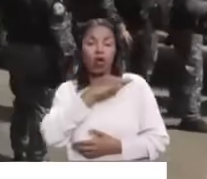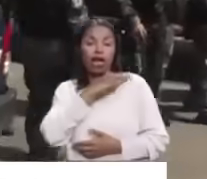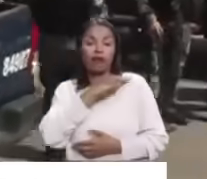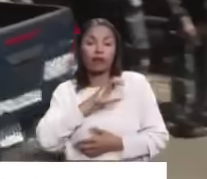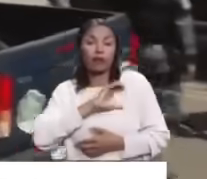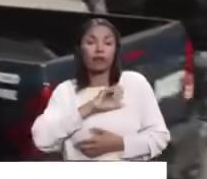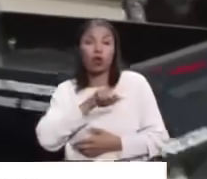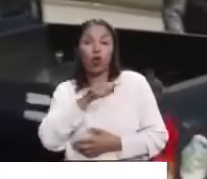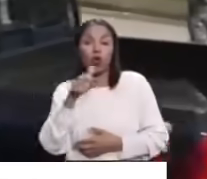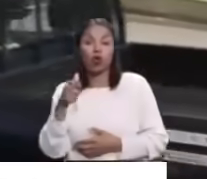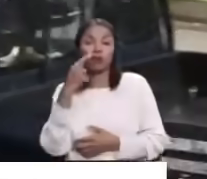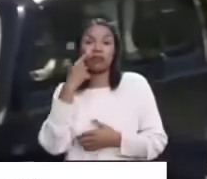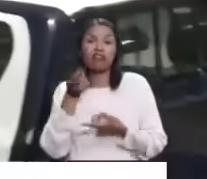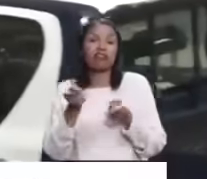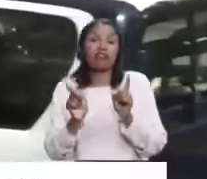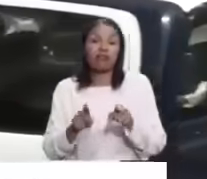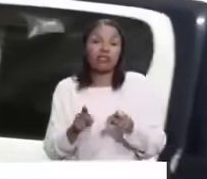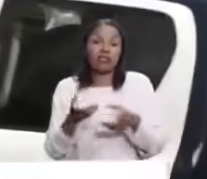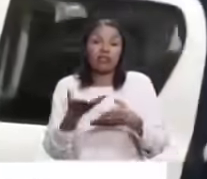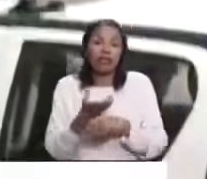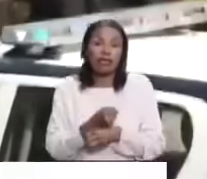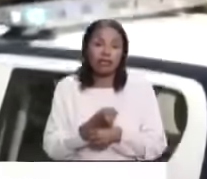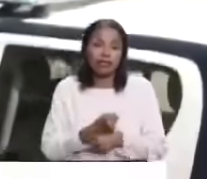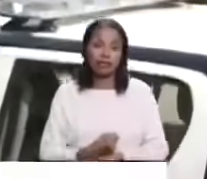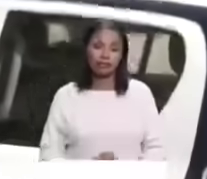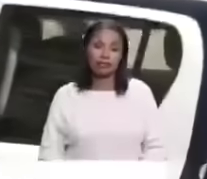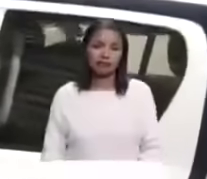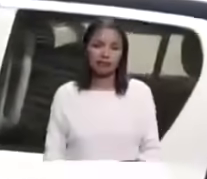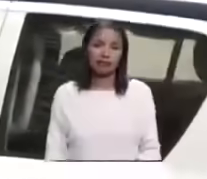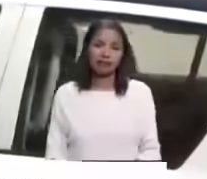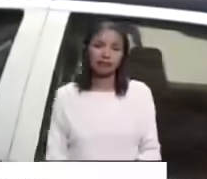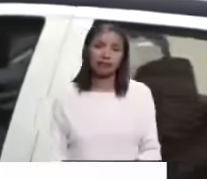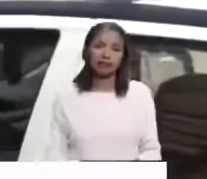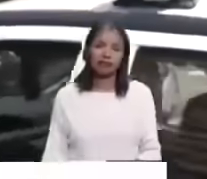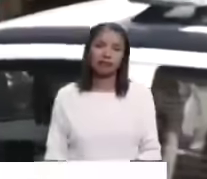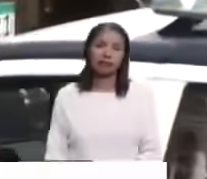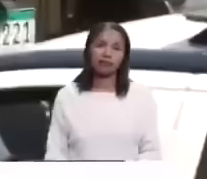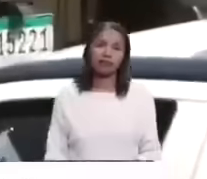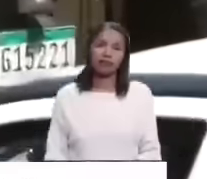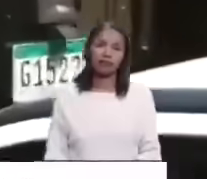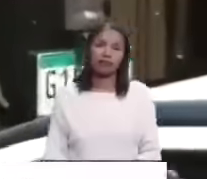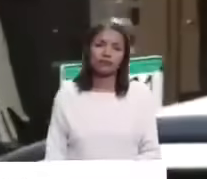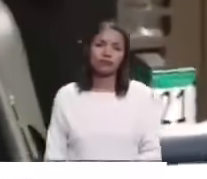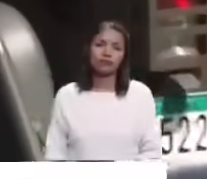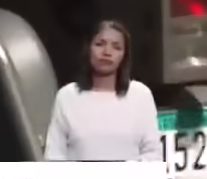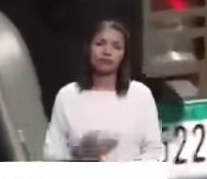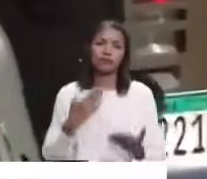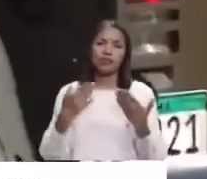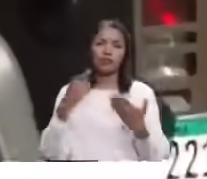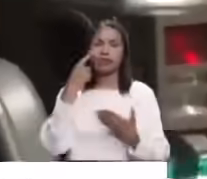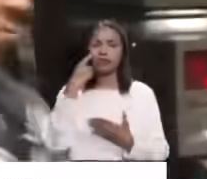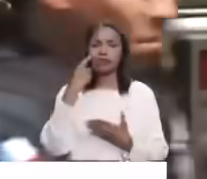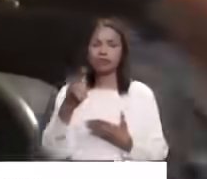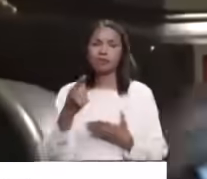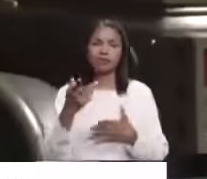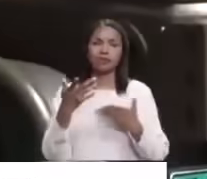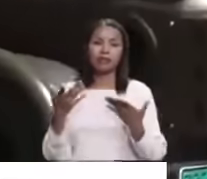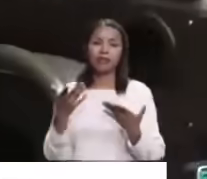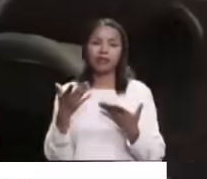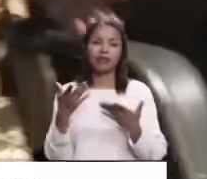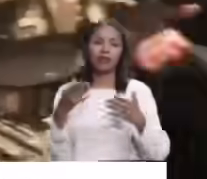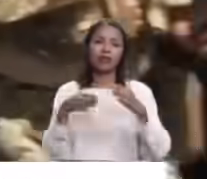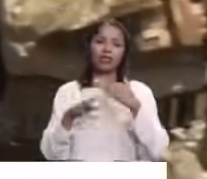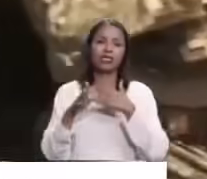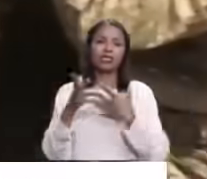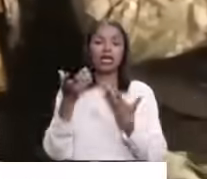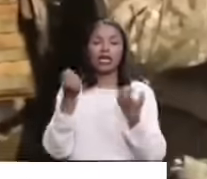Nacional que están precisamente viendo la posibilidad de ingresar hacia el vehículo. Las